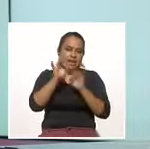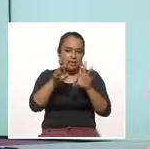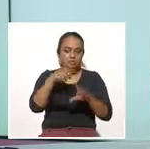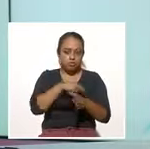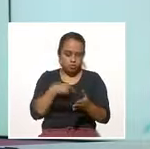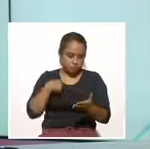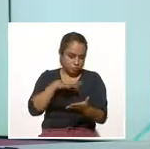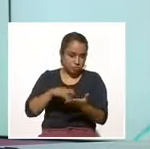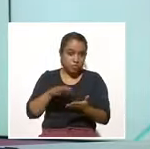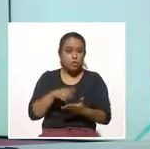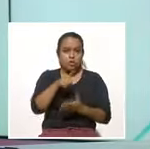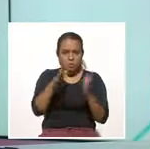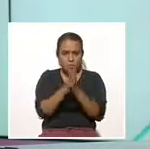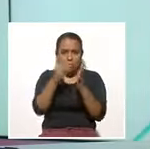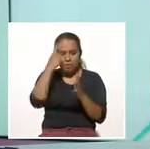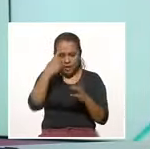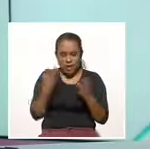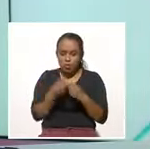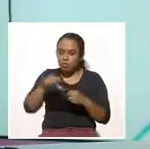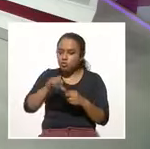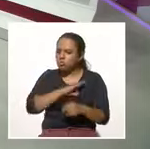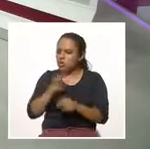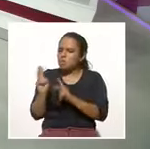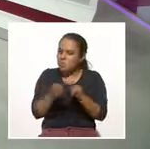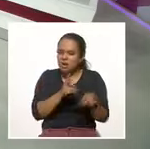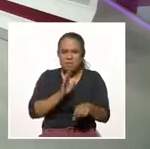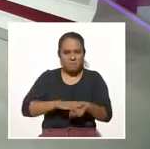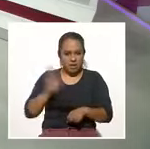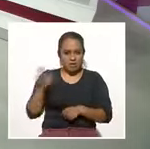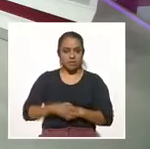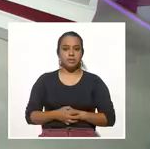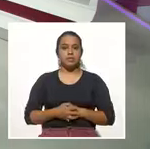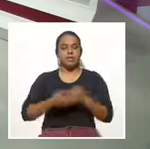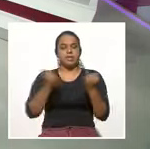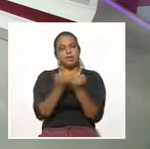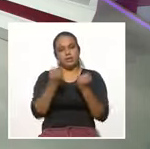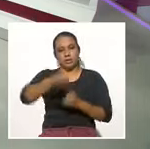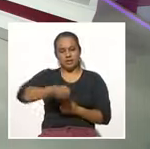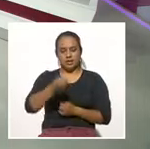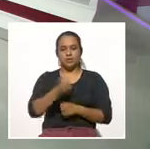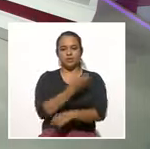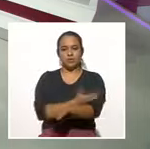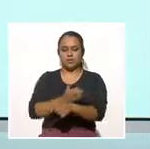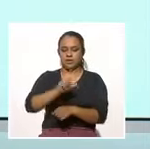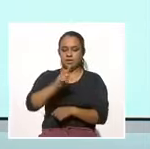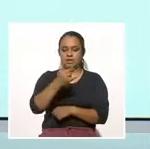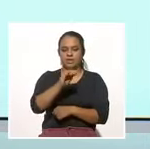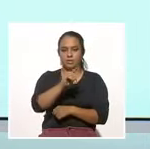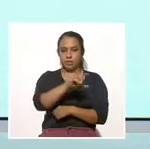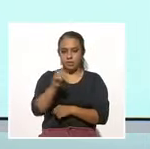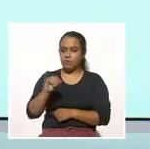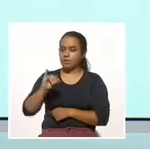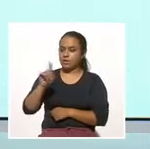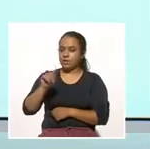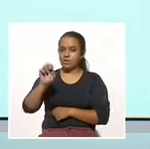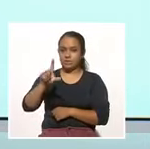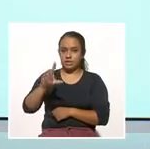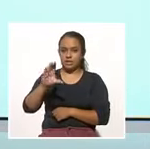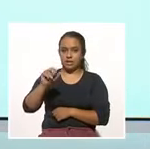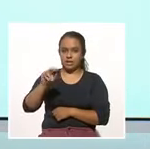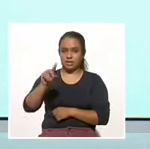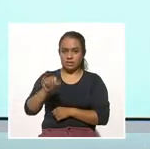que juntos construyamos la conversación de hoy. Así es, y saludo a mis compañeras Lía Vadillo e Istiel Caneda, que nos